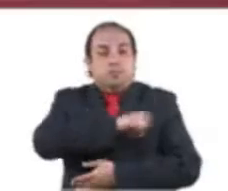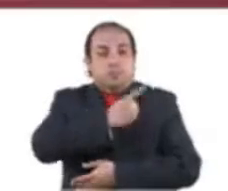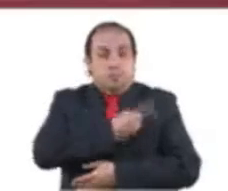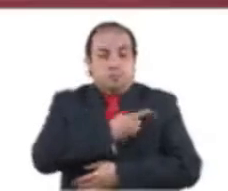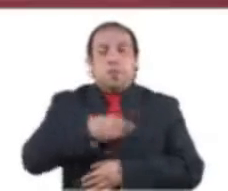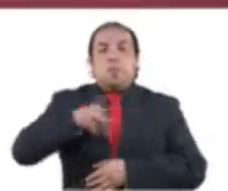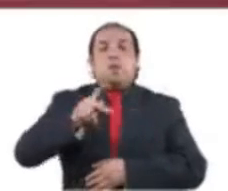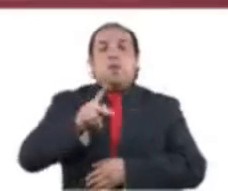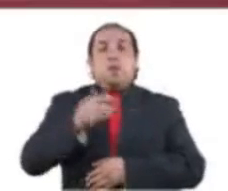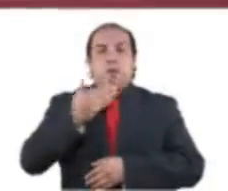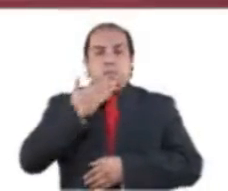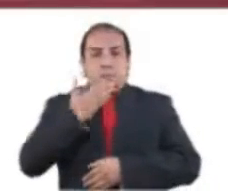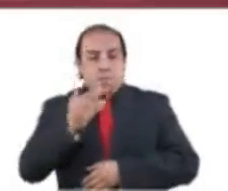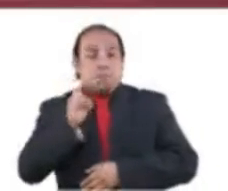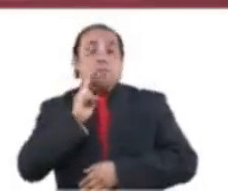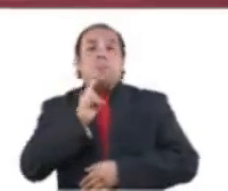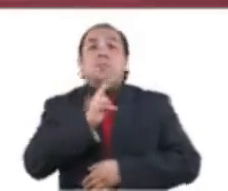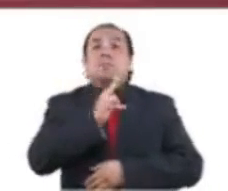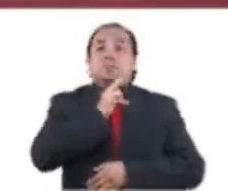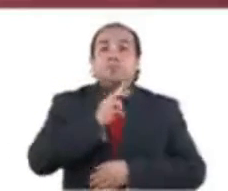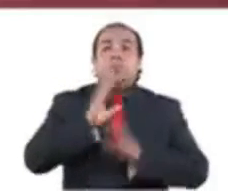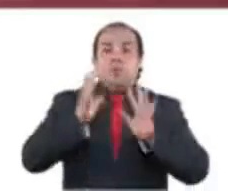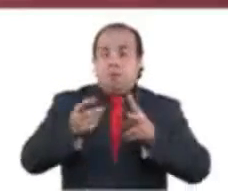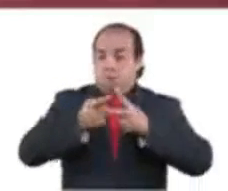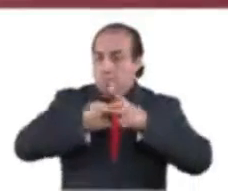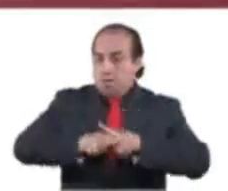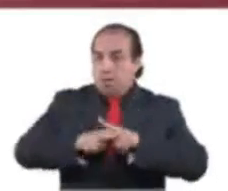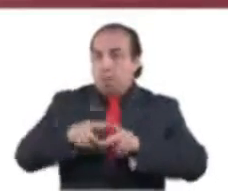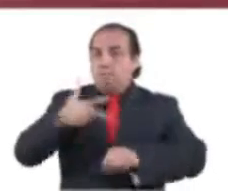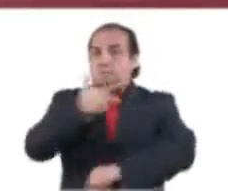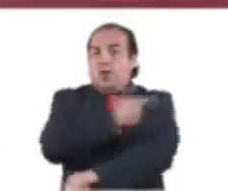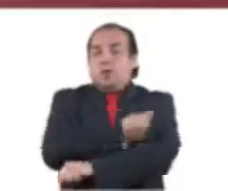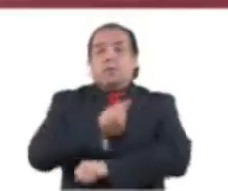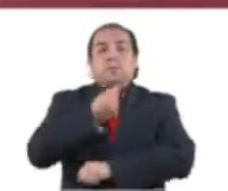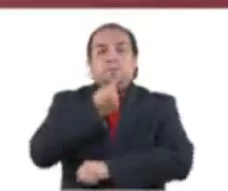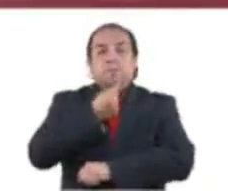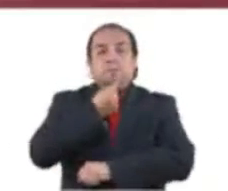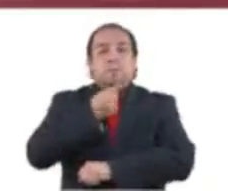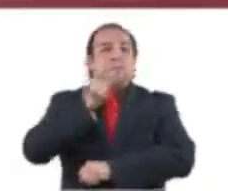que ya inicia la vacunación de niños y niñas a partir de lunes y va a ser por bloque de edad.